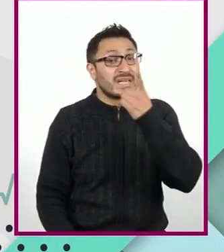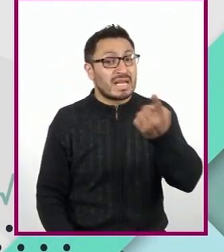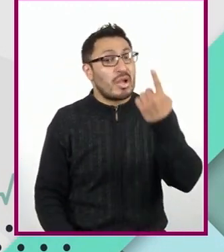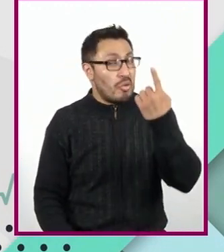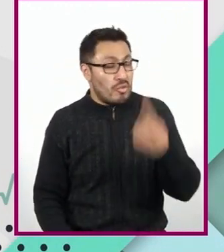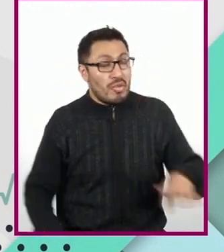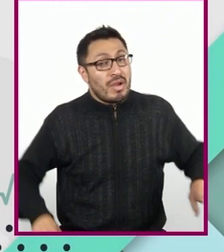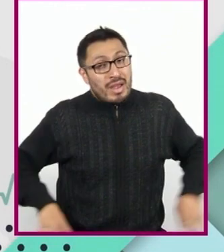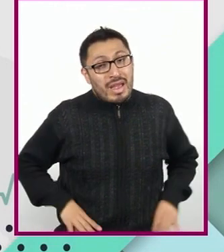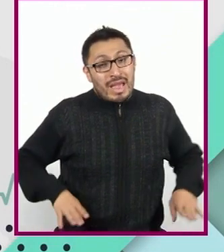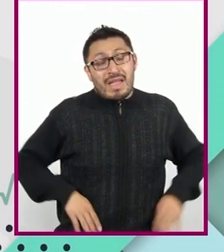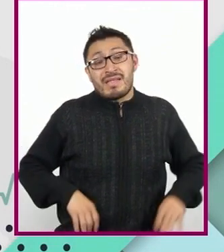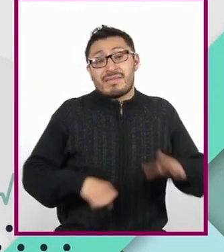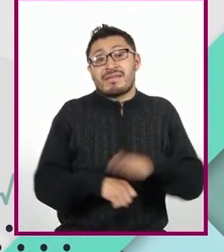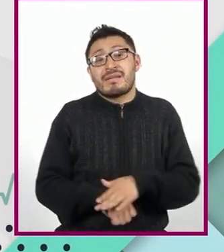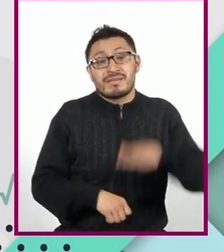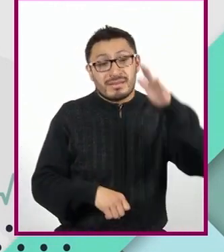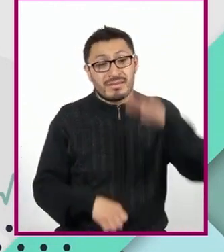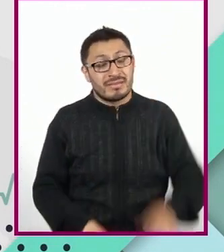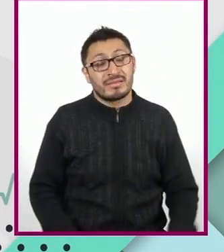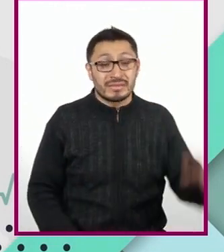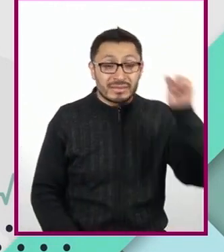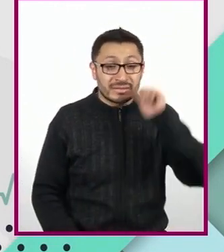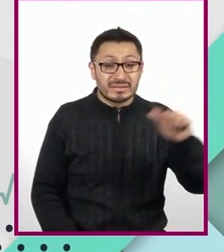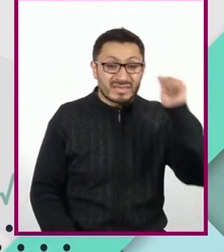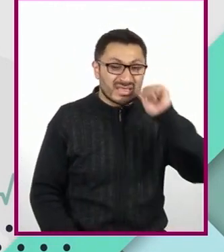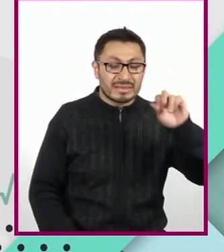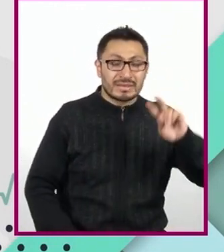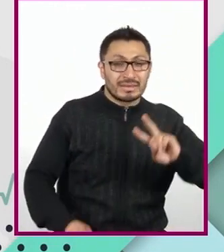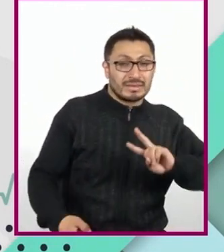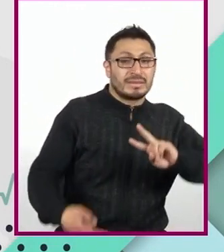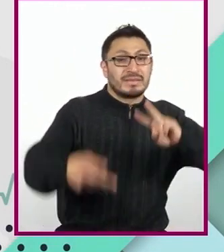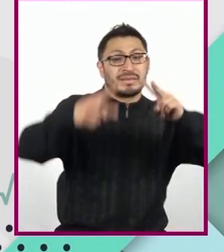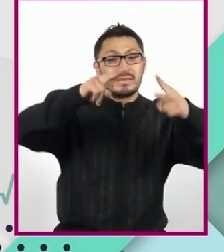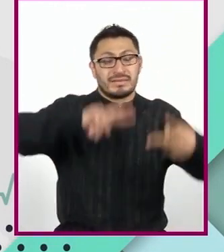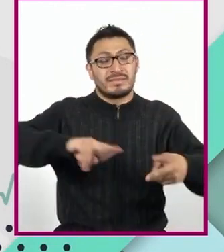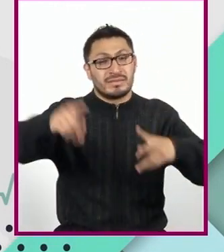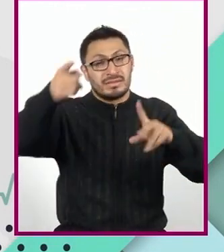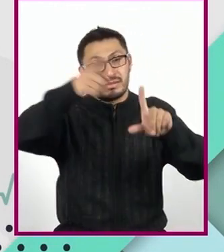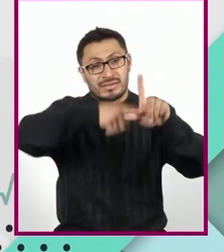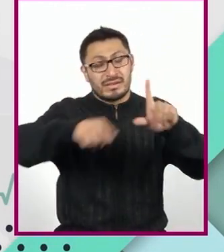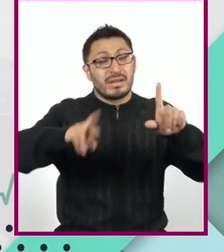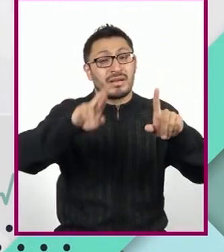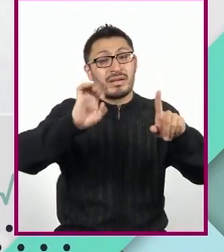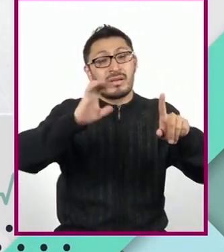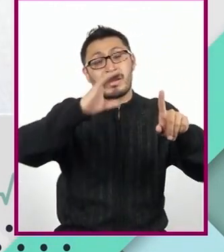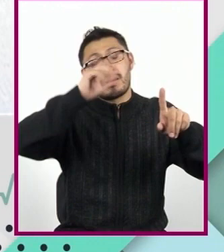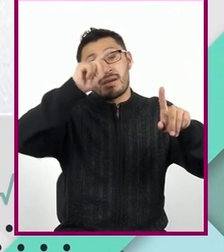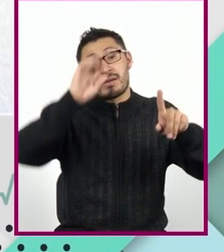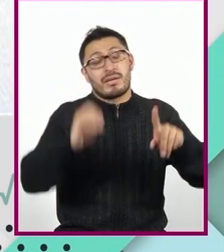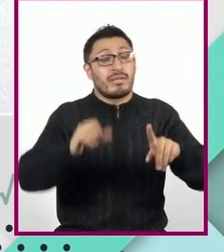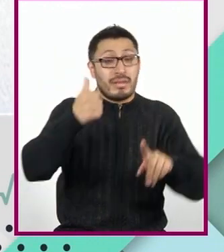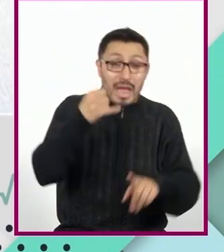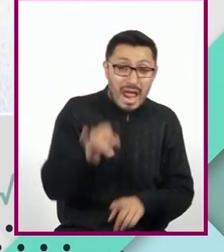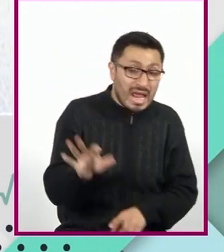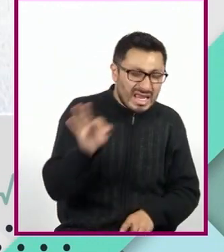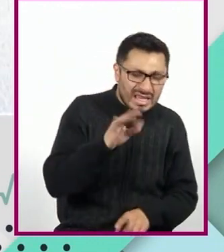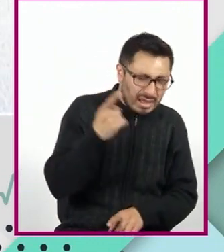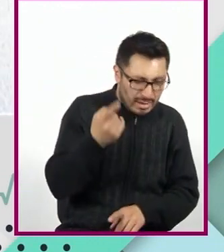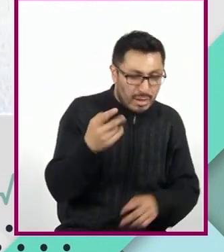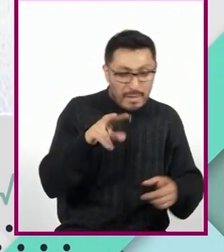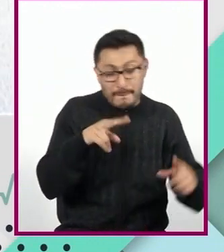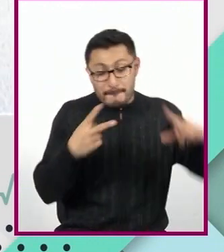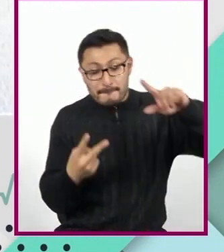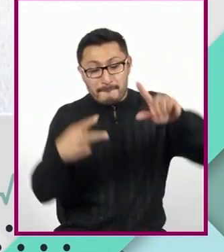característica más de la hipotenusa. Siempre es opuesta al ángulo recto. Así, en caso de que por la posición del